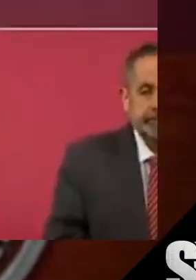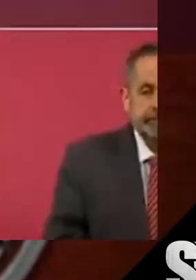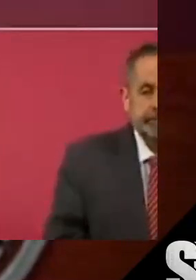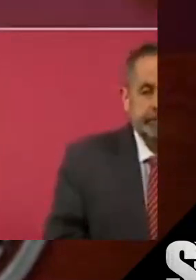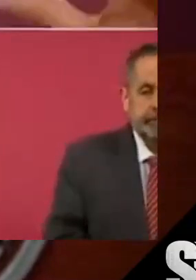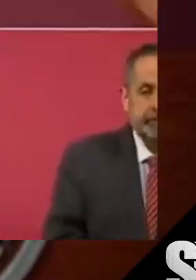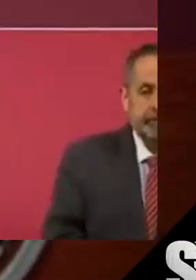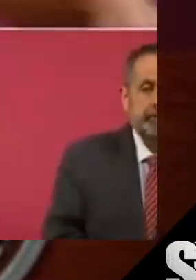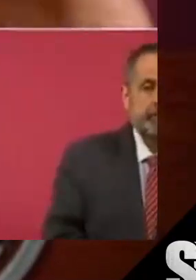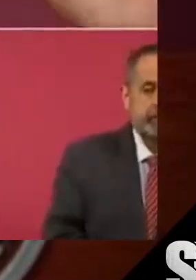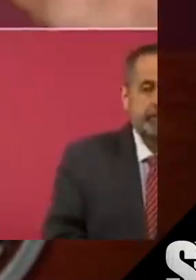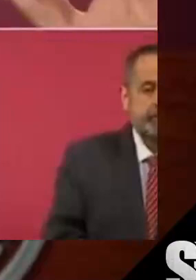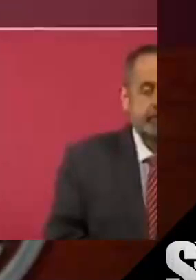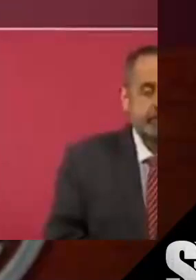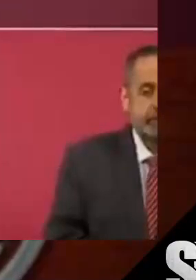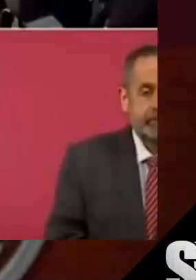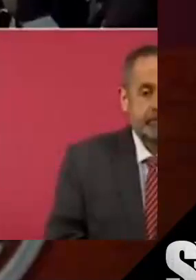Que quiera tomar